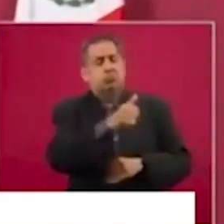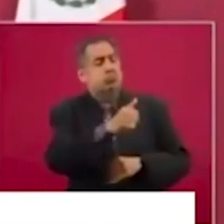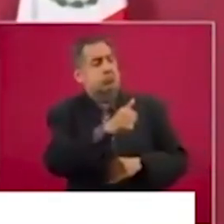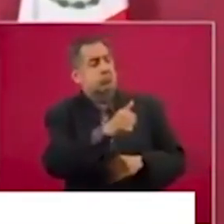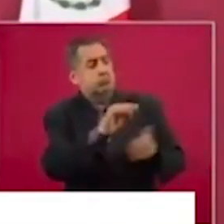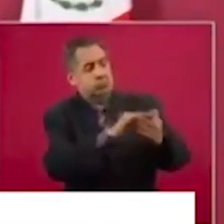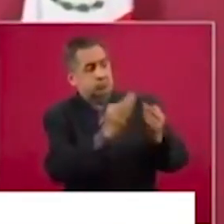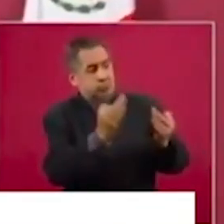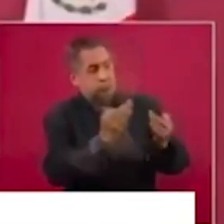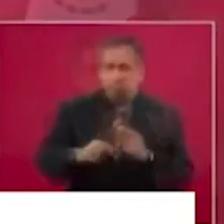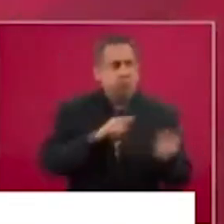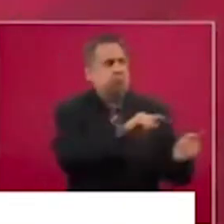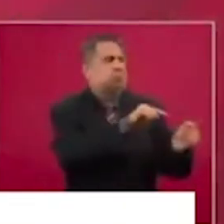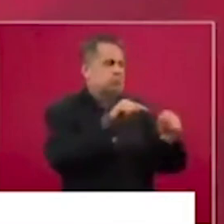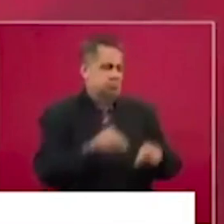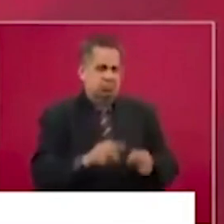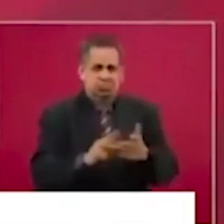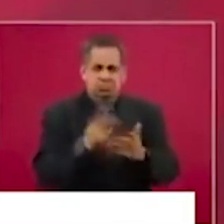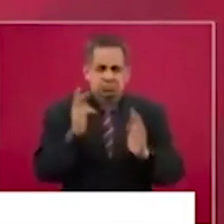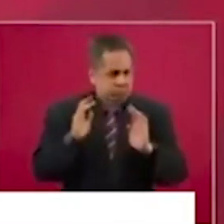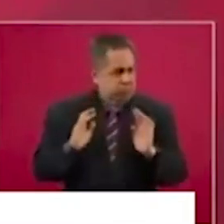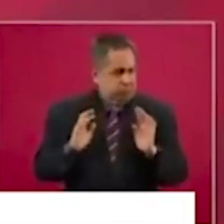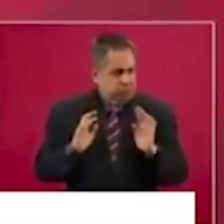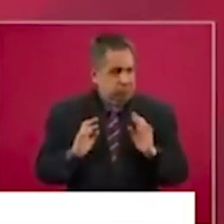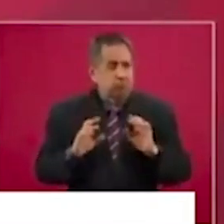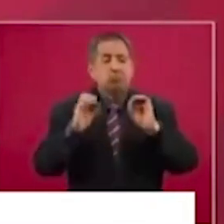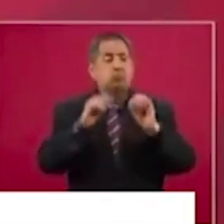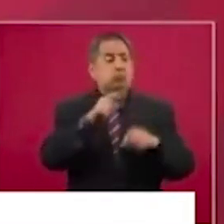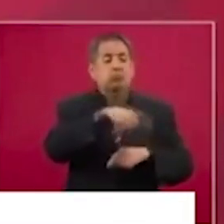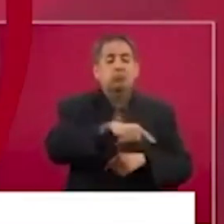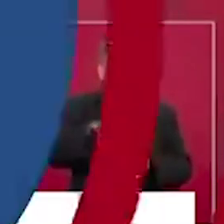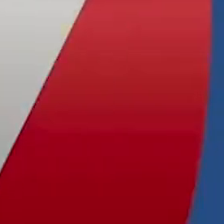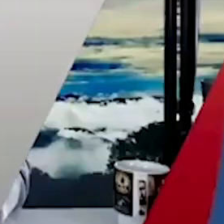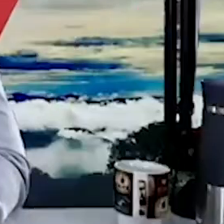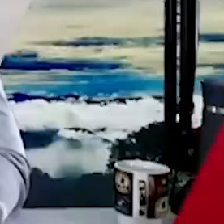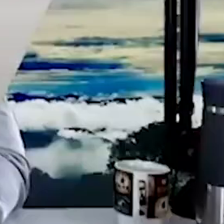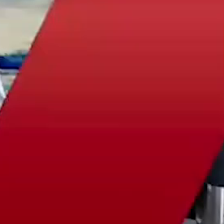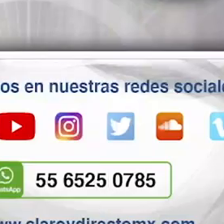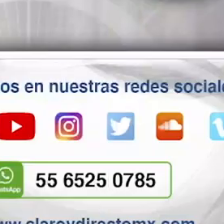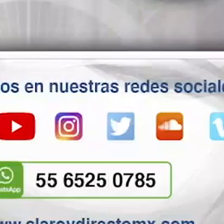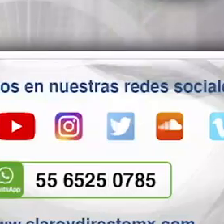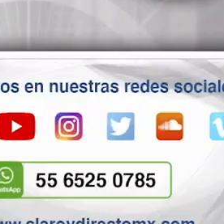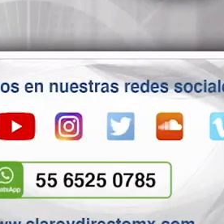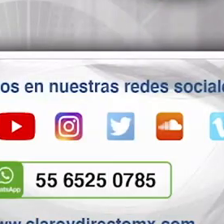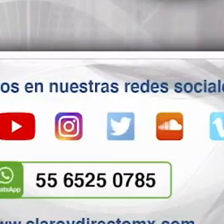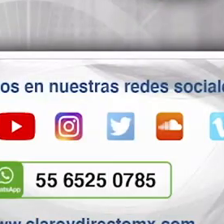terminamos y regresan. Si están los de México Sí, lo mismo,